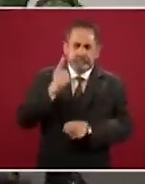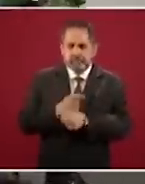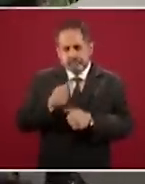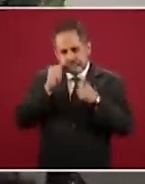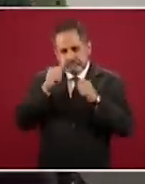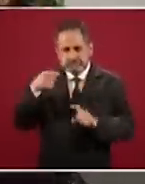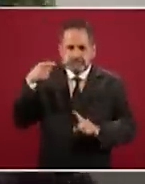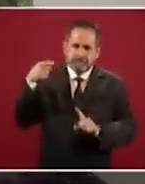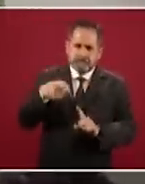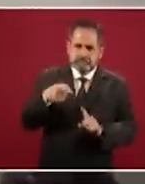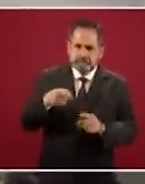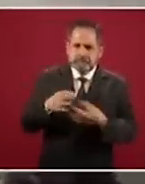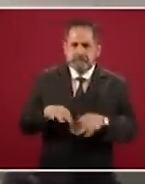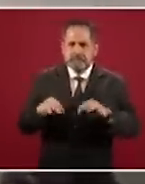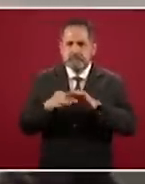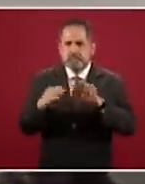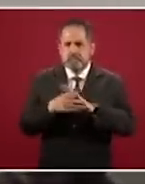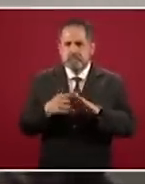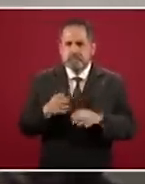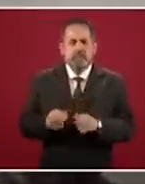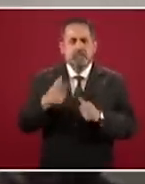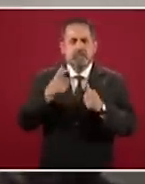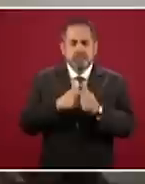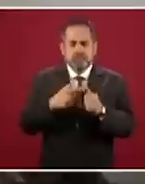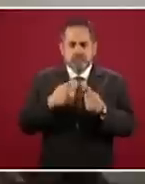cómo decidimos atender primero